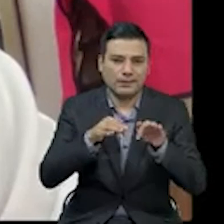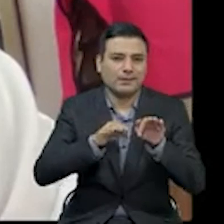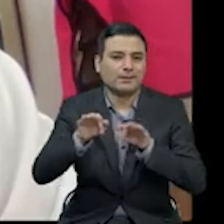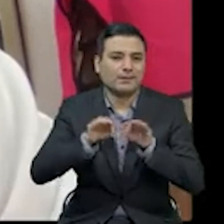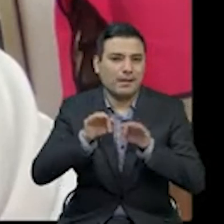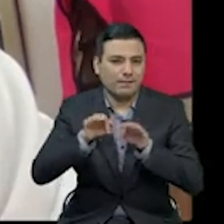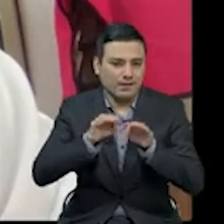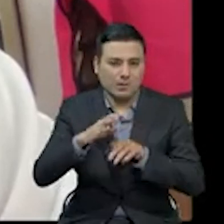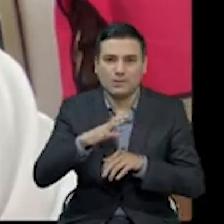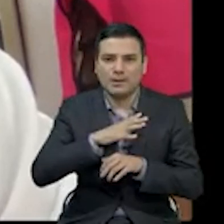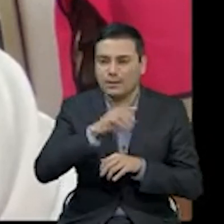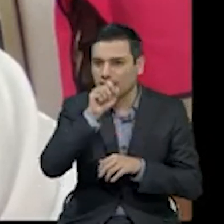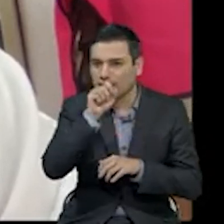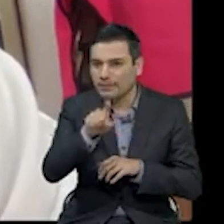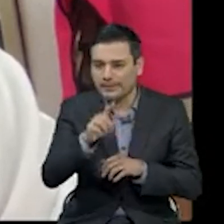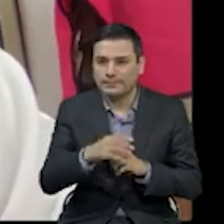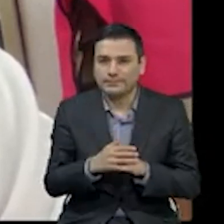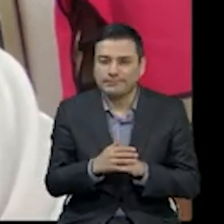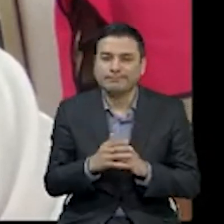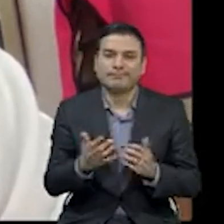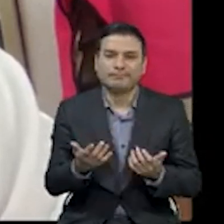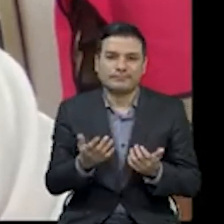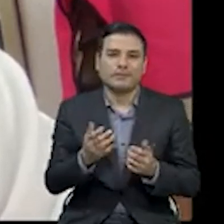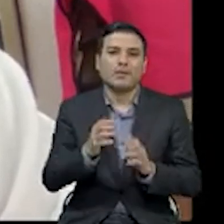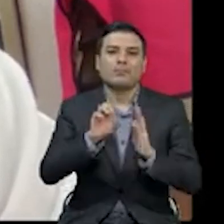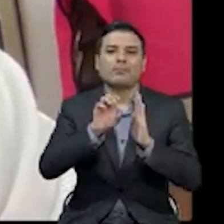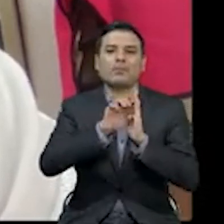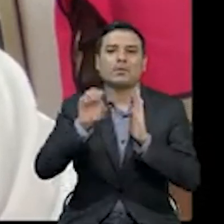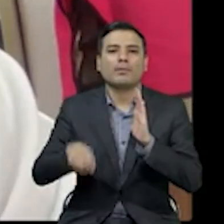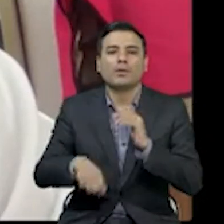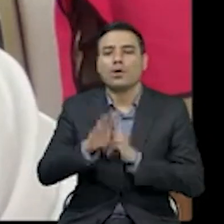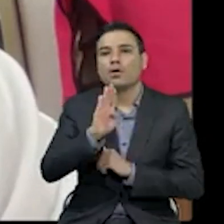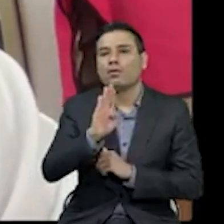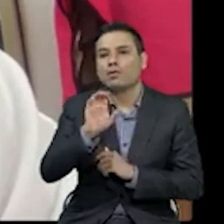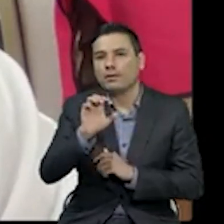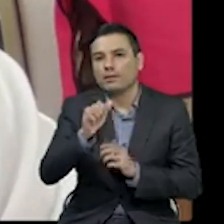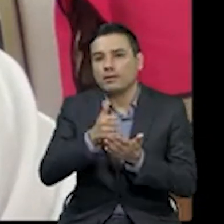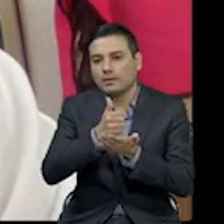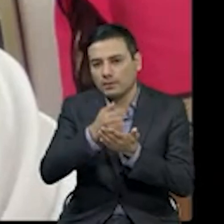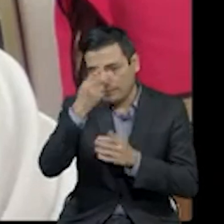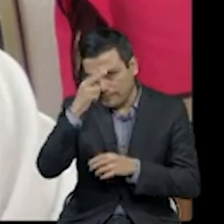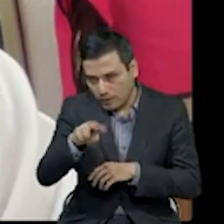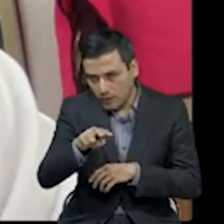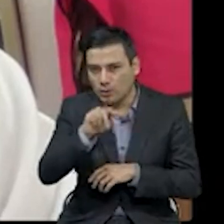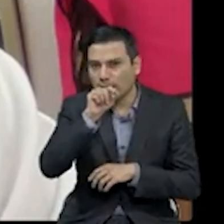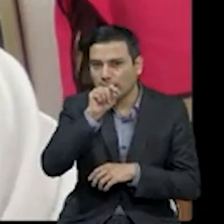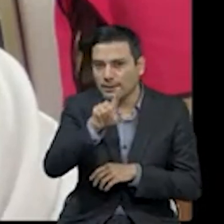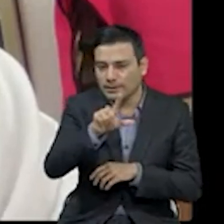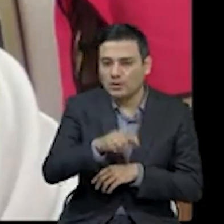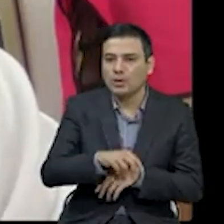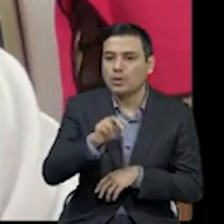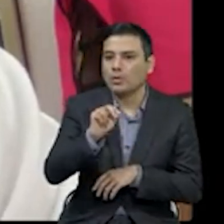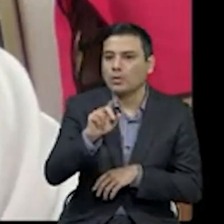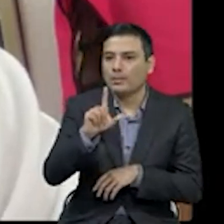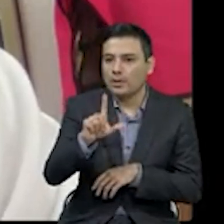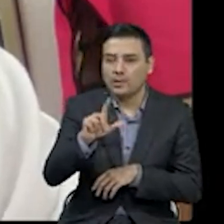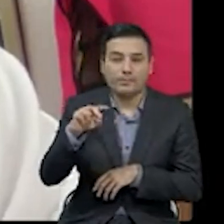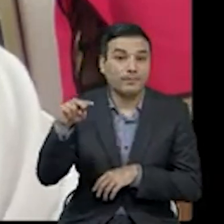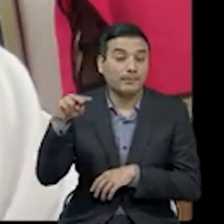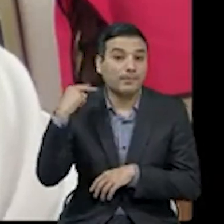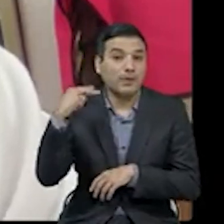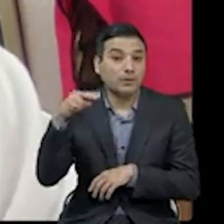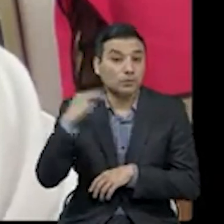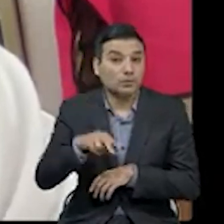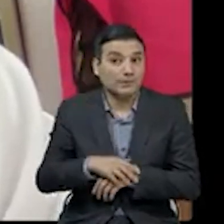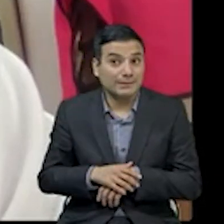ya está, solo vean la lista, en Baja California, en Ciudad de México, en Jalisco, en Nuevo León y en Veracruz,